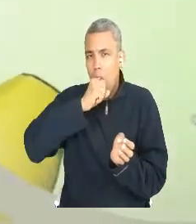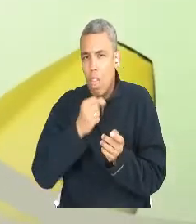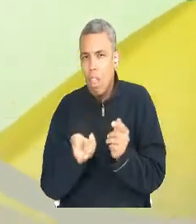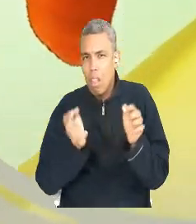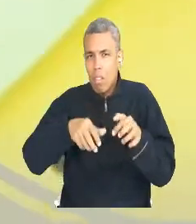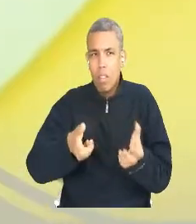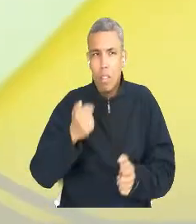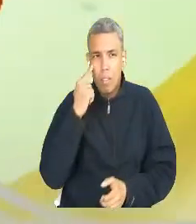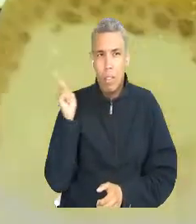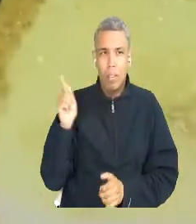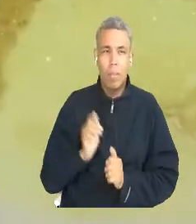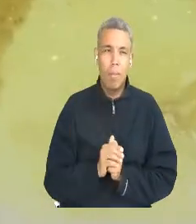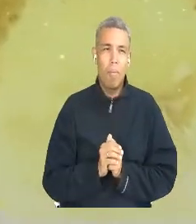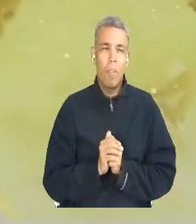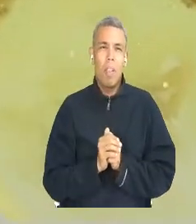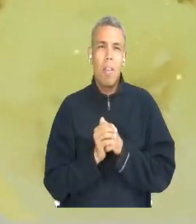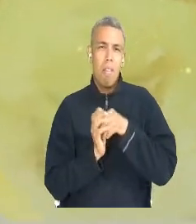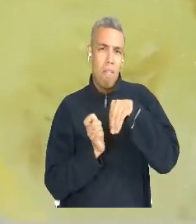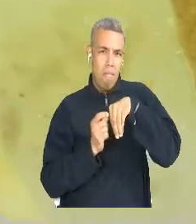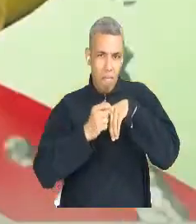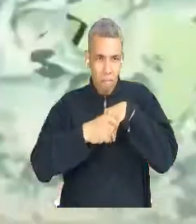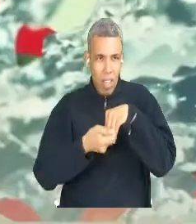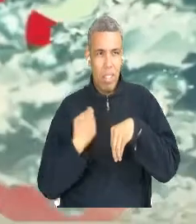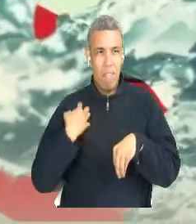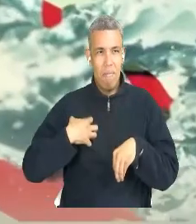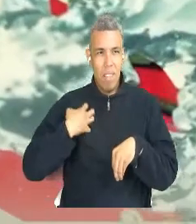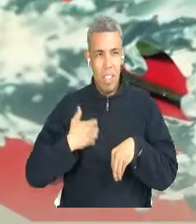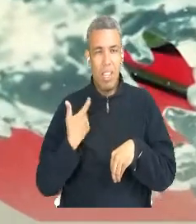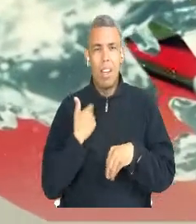leche condensada, salsa de mora, helado.